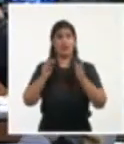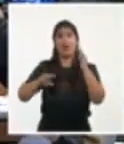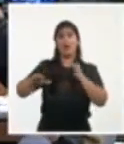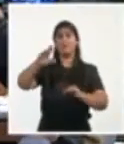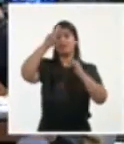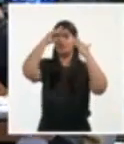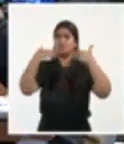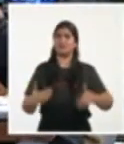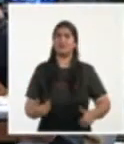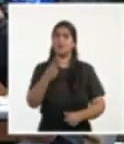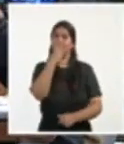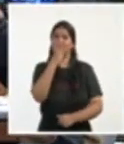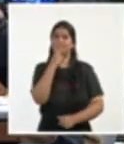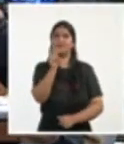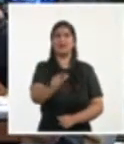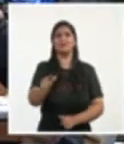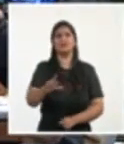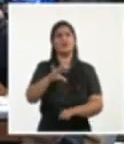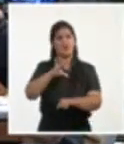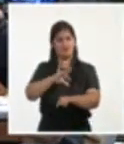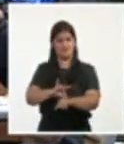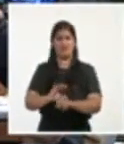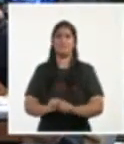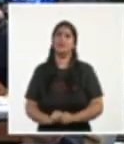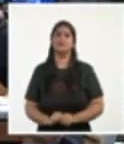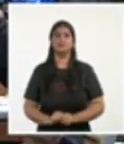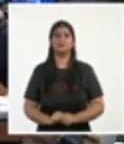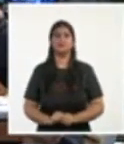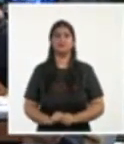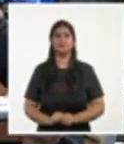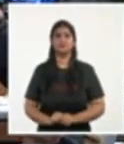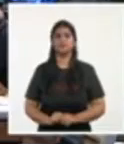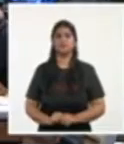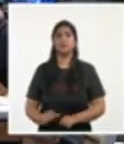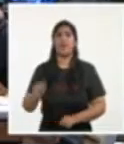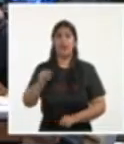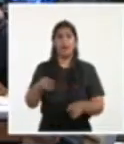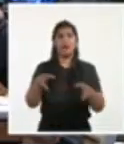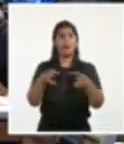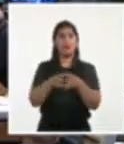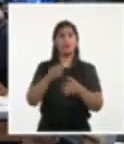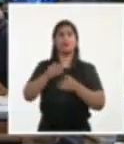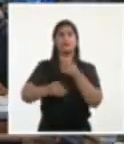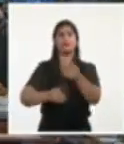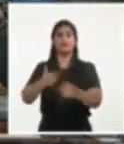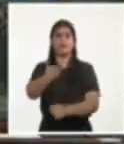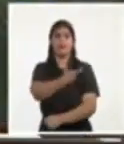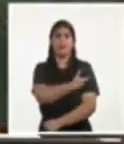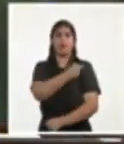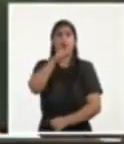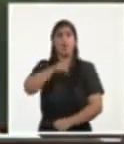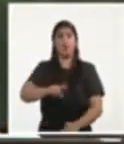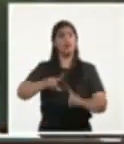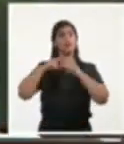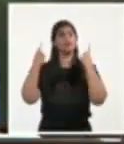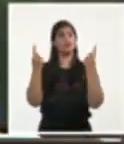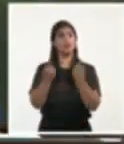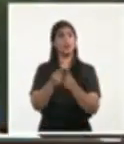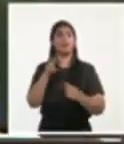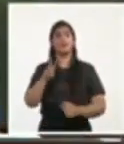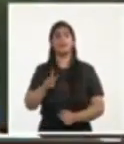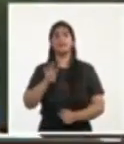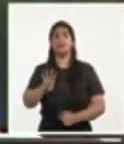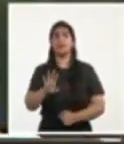y que son hoy candidatos vacunales, la campaña de vacunación. Hoy el país ha vacunado el 34%